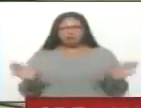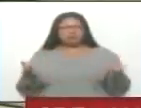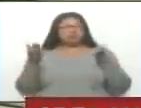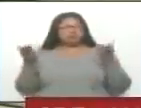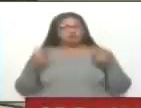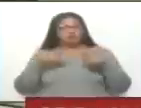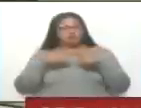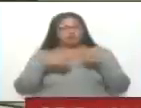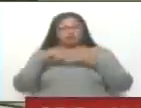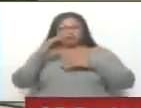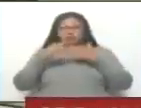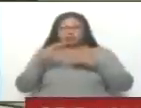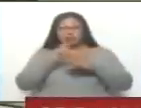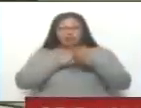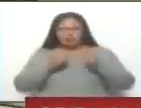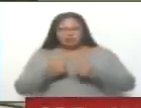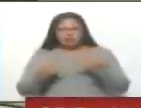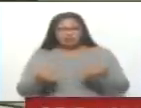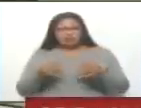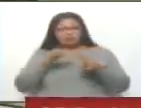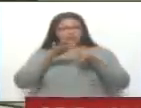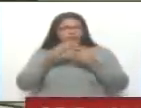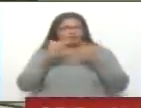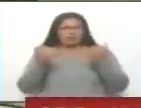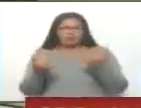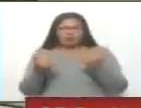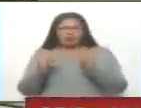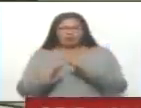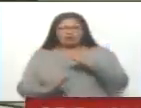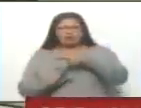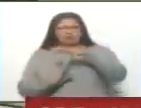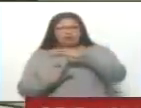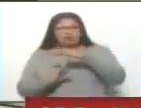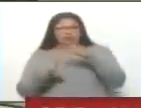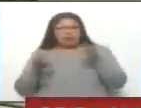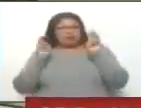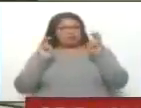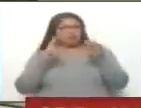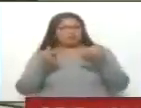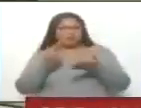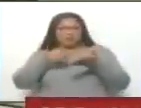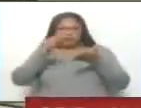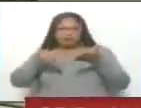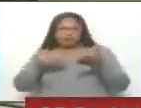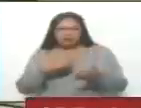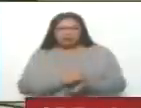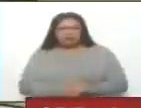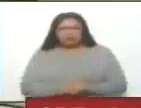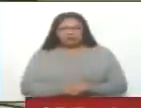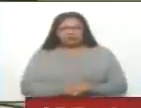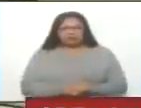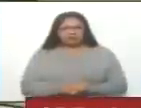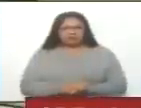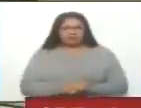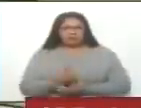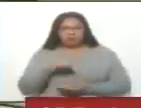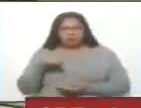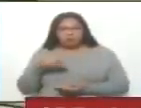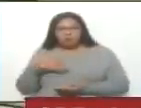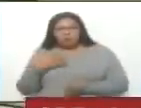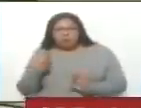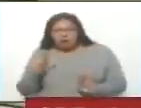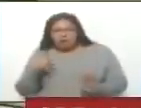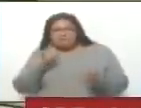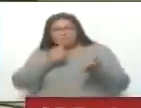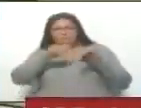de esa inflación inducida trajo como consecuencia que paralizáramos el tema de la firma, porque fíjense, si hubiésemos firmado,